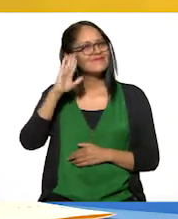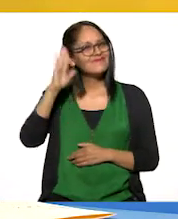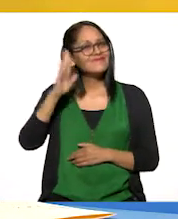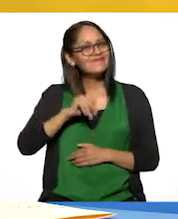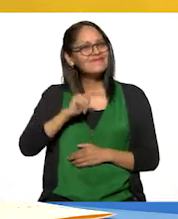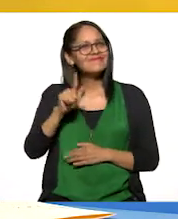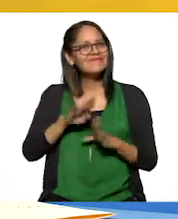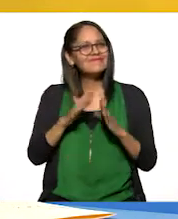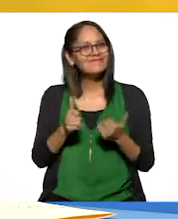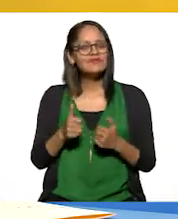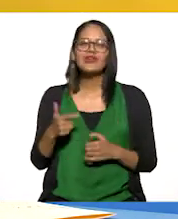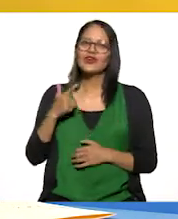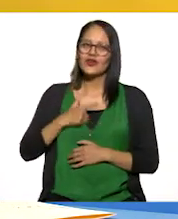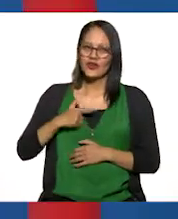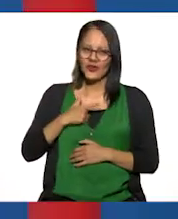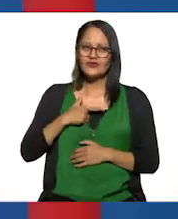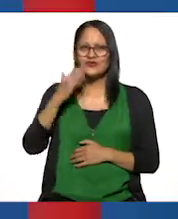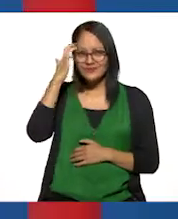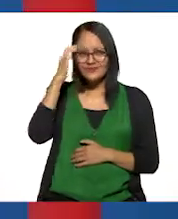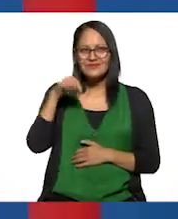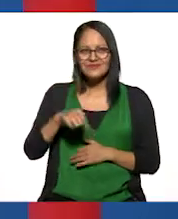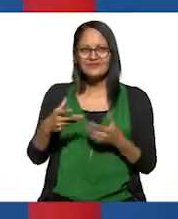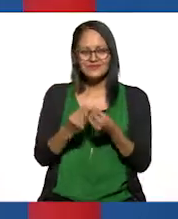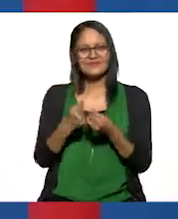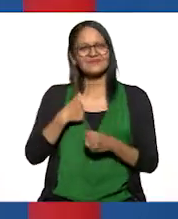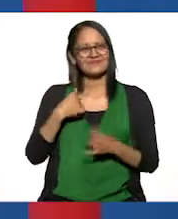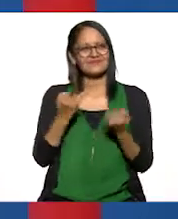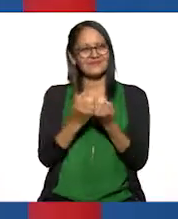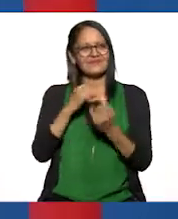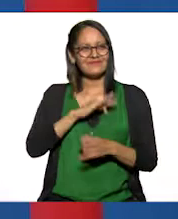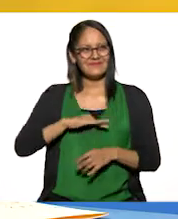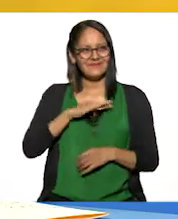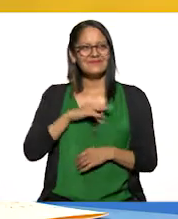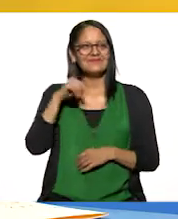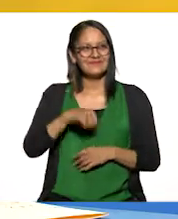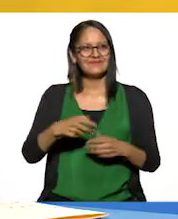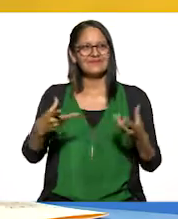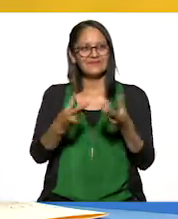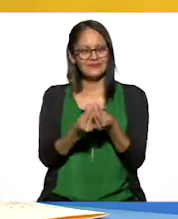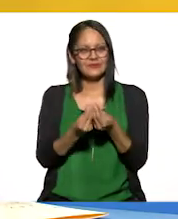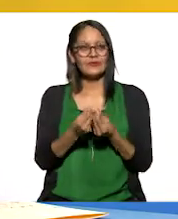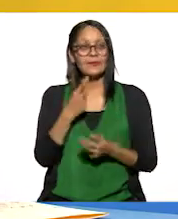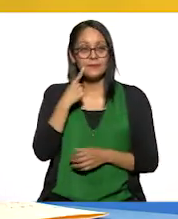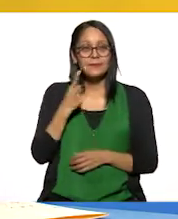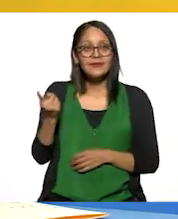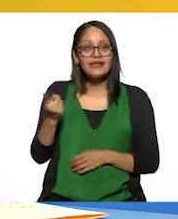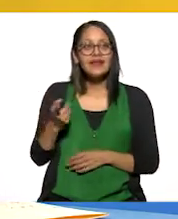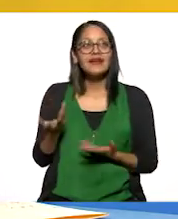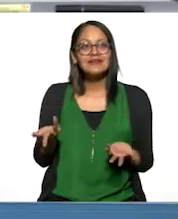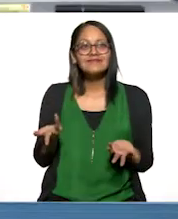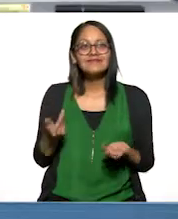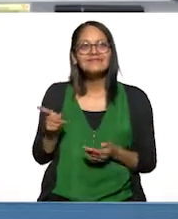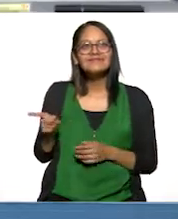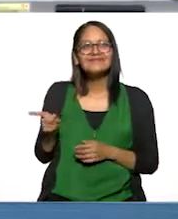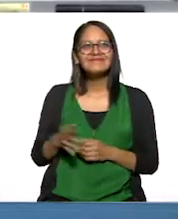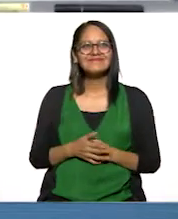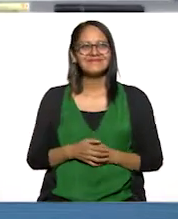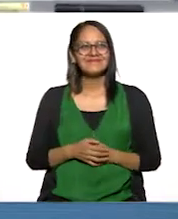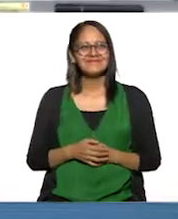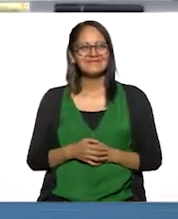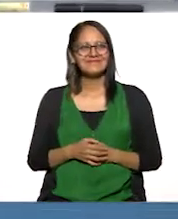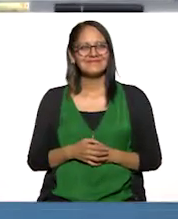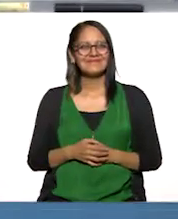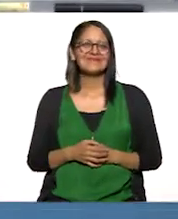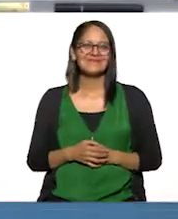¿cómo estás? Contenta de que nos acompañes. ¿Tú Yo qué tal? Bien feliz. Feliz de estar aquí. Y mira, ¿con quién? Con